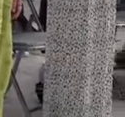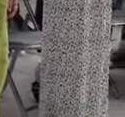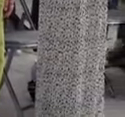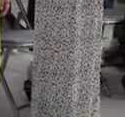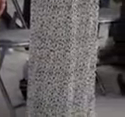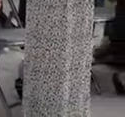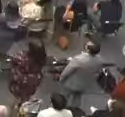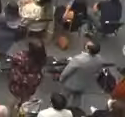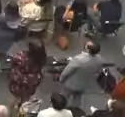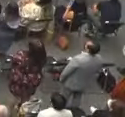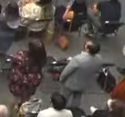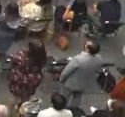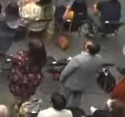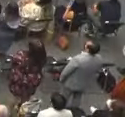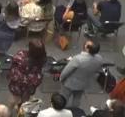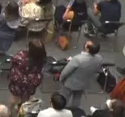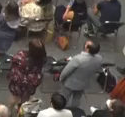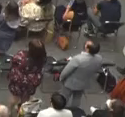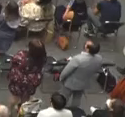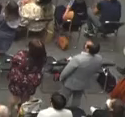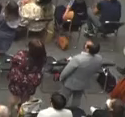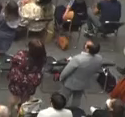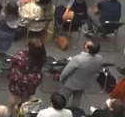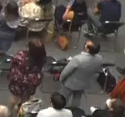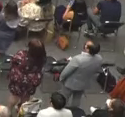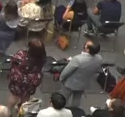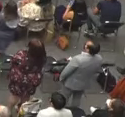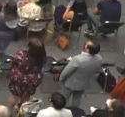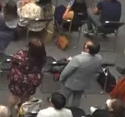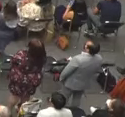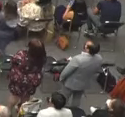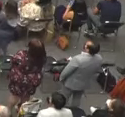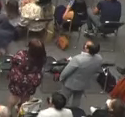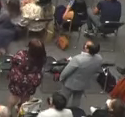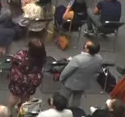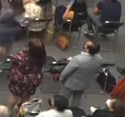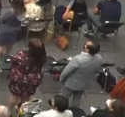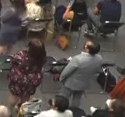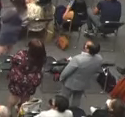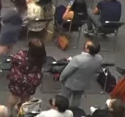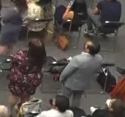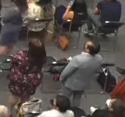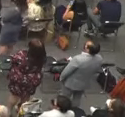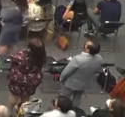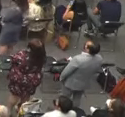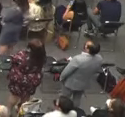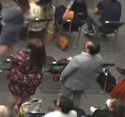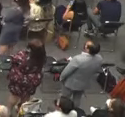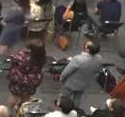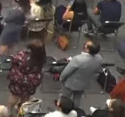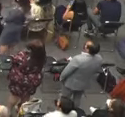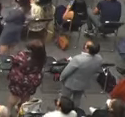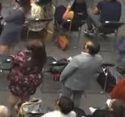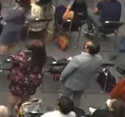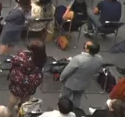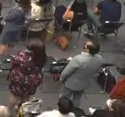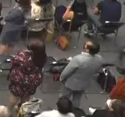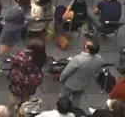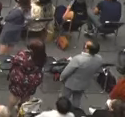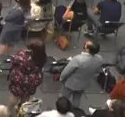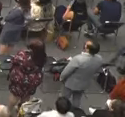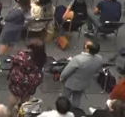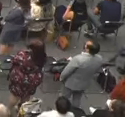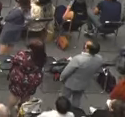Y ahora invitamos a las y los jóvenes soñadores, sean tan amables de subir a Presidium y acomodarse para una fotografía representativa de